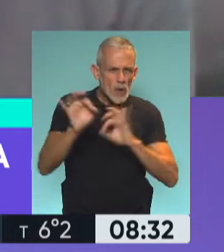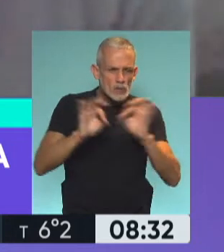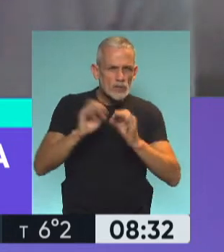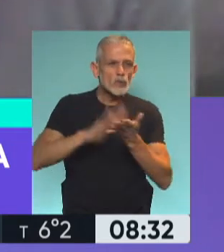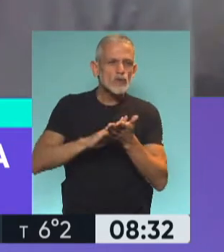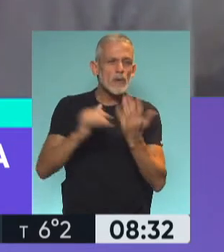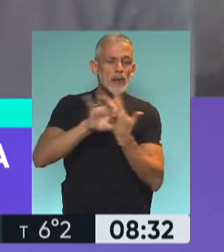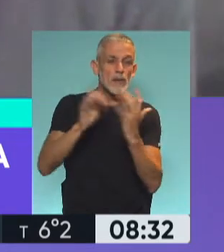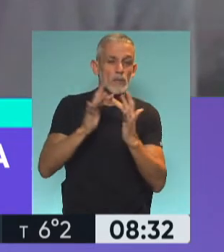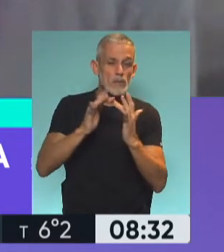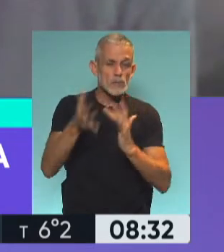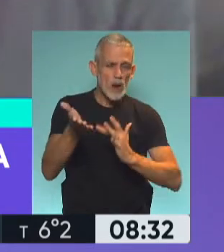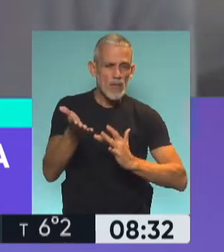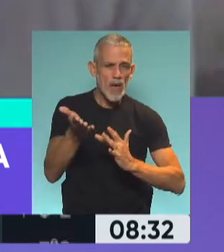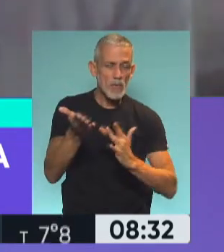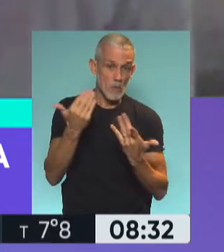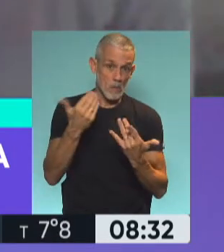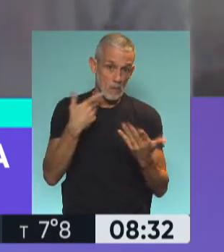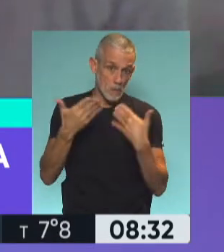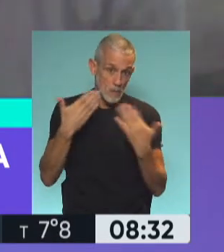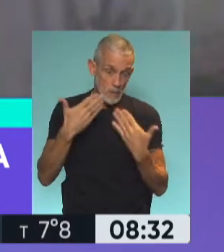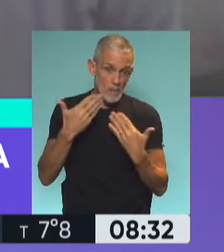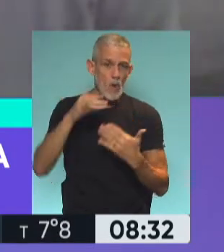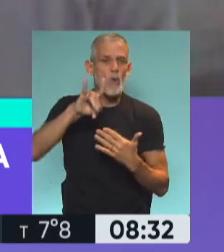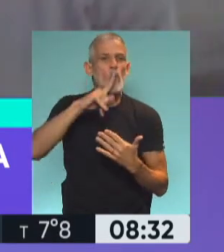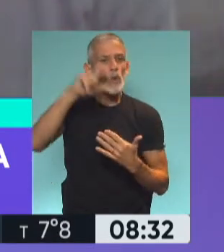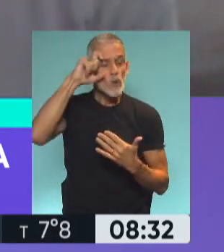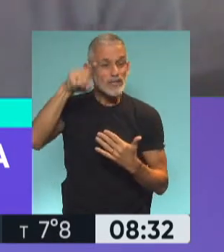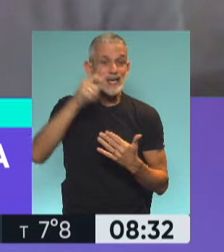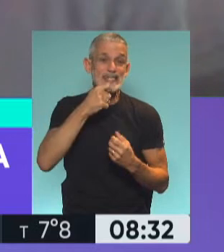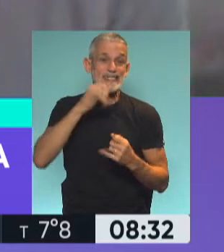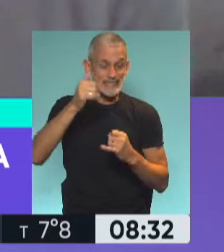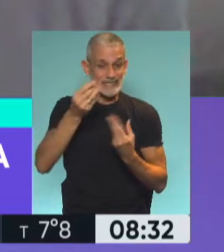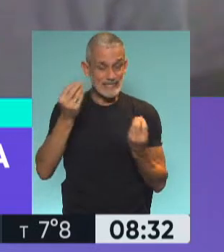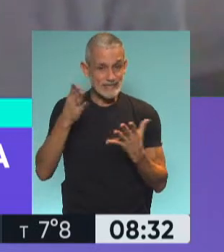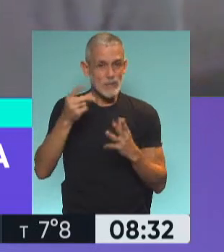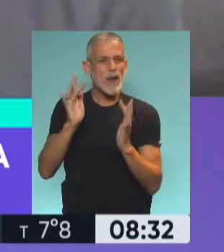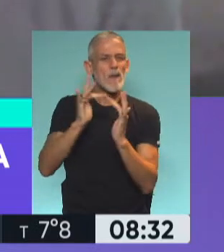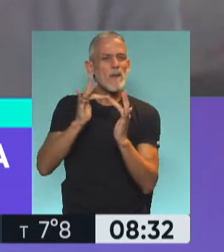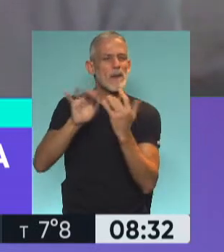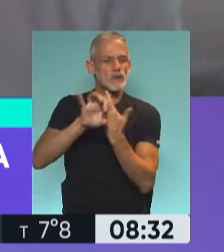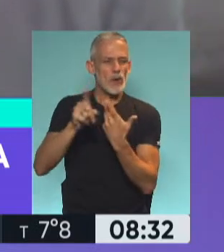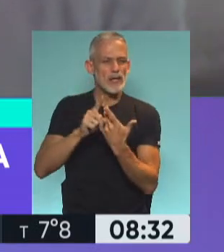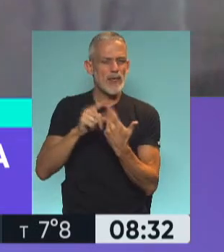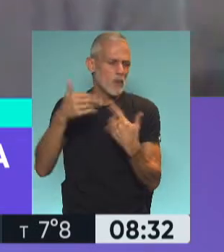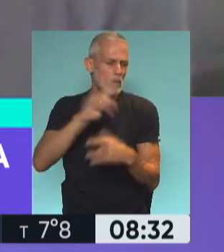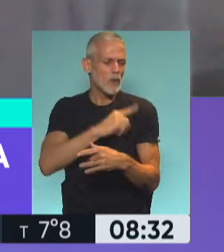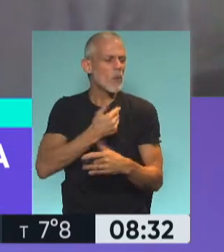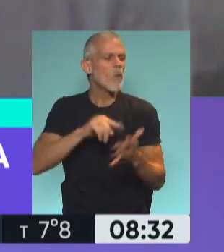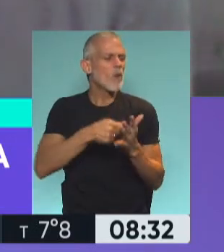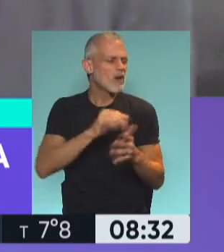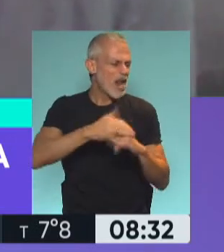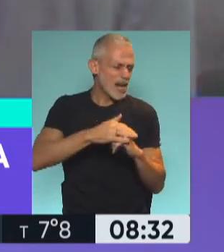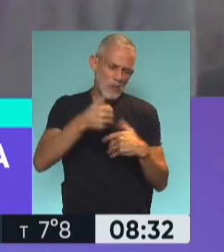tema de la virtualidad? Porque lo que dialogamos justamente con los dirigentes de UTC Tera es que si bien van a apostar a la virtualidad, pese a lo que dice el Poder Ejecutivo